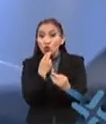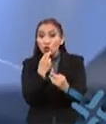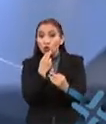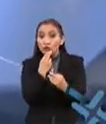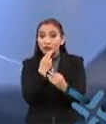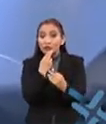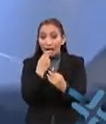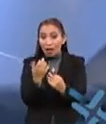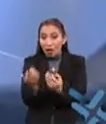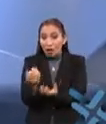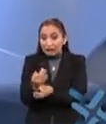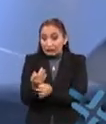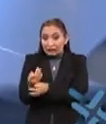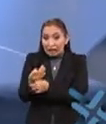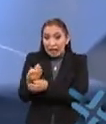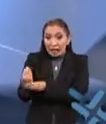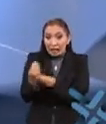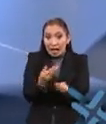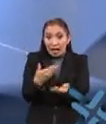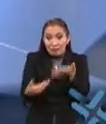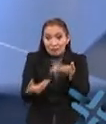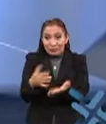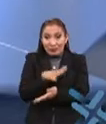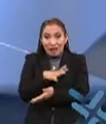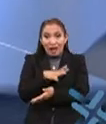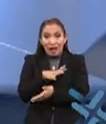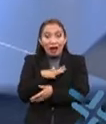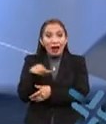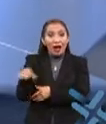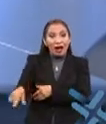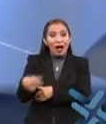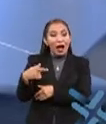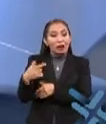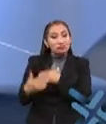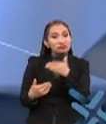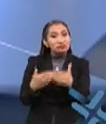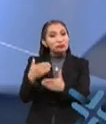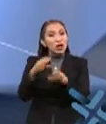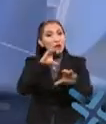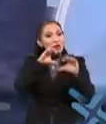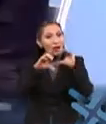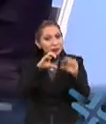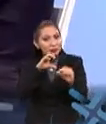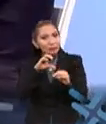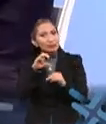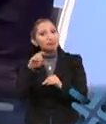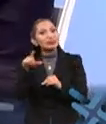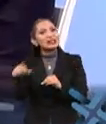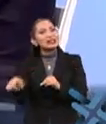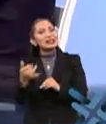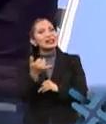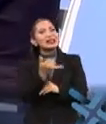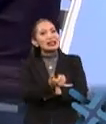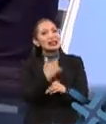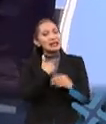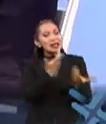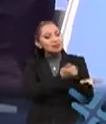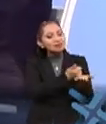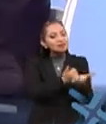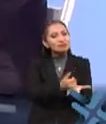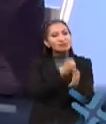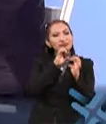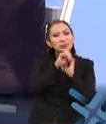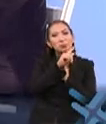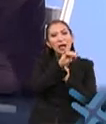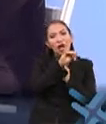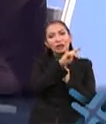herramientas que hoy ofrece la modernidad en términos del proceso de comunicación y las herramientas